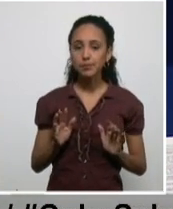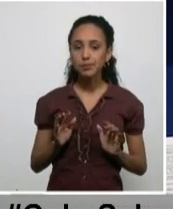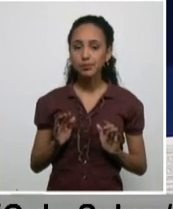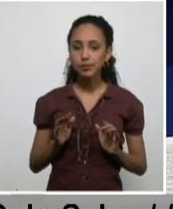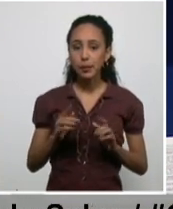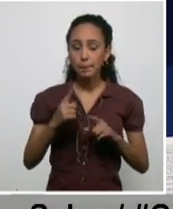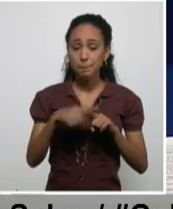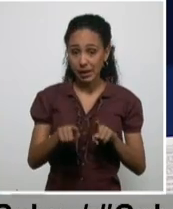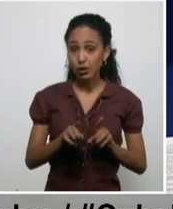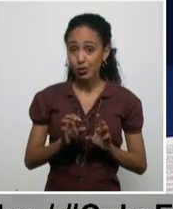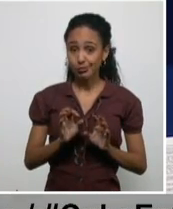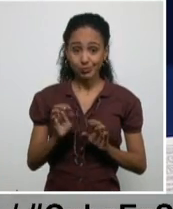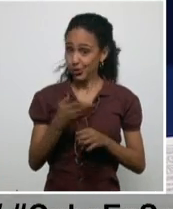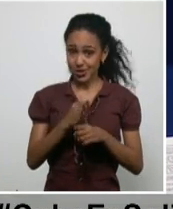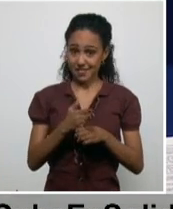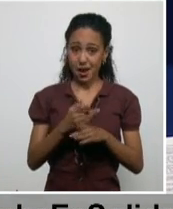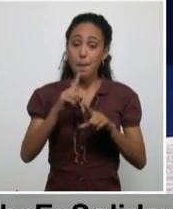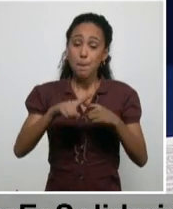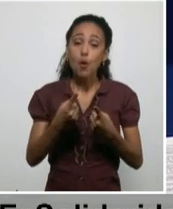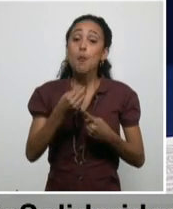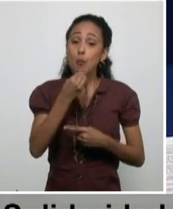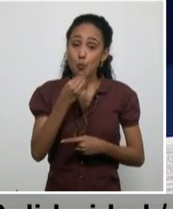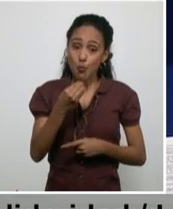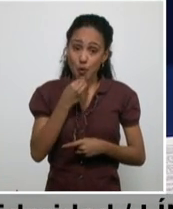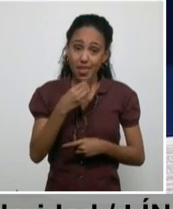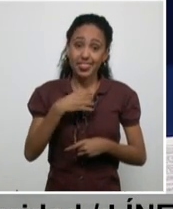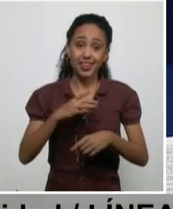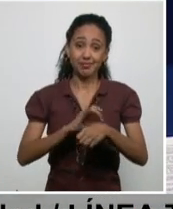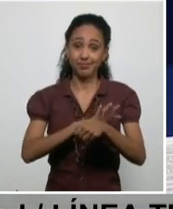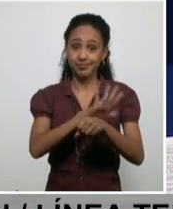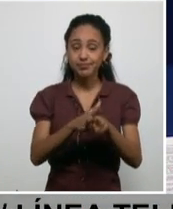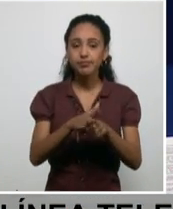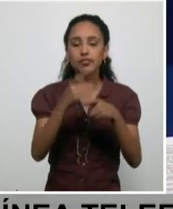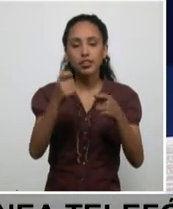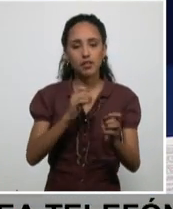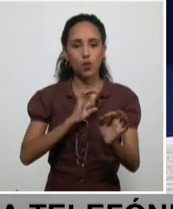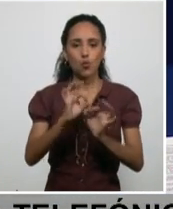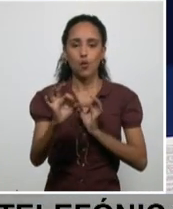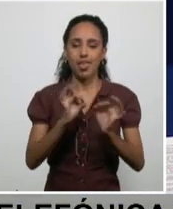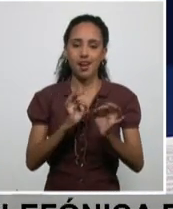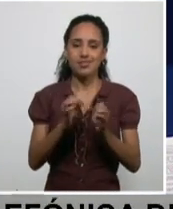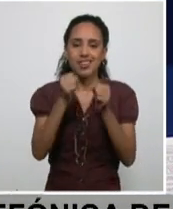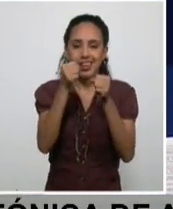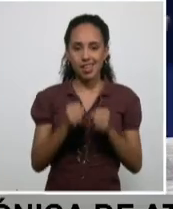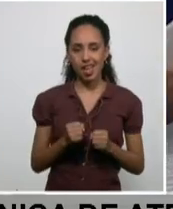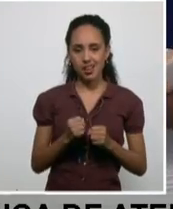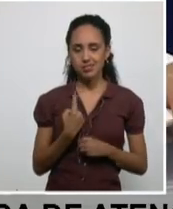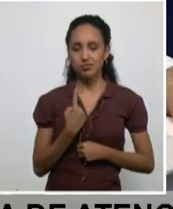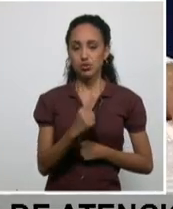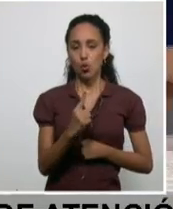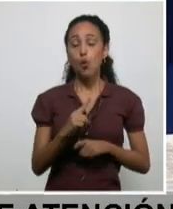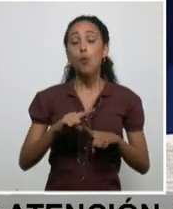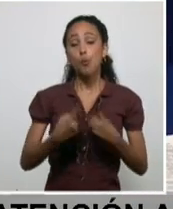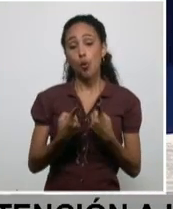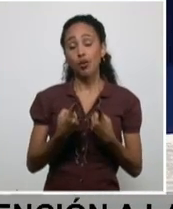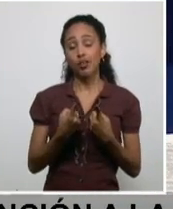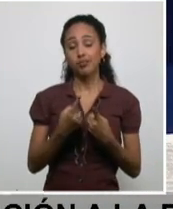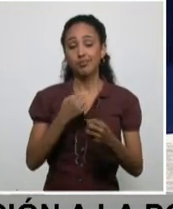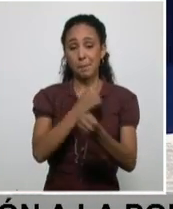tengas nada, no tenemos por qué estar teniendo un contacto estrecho por el riesgo que tenemos de eso. Ahora,